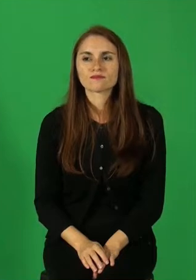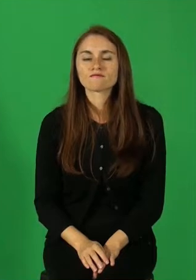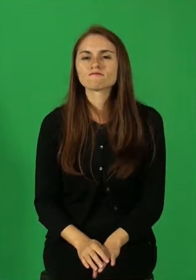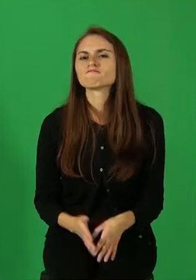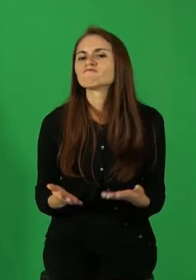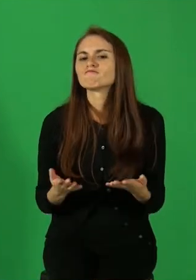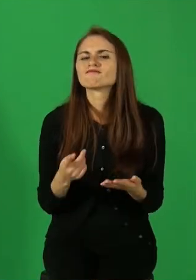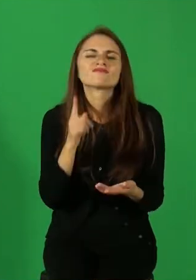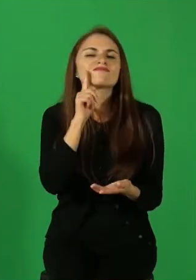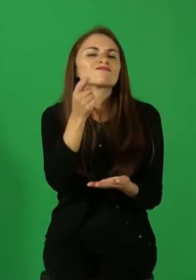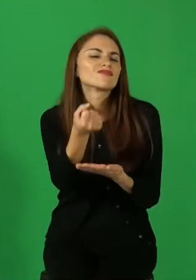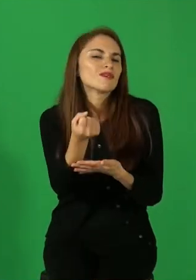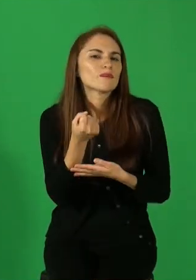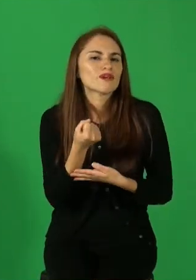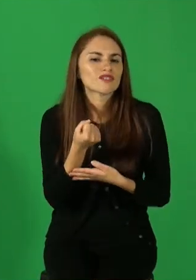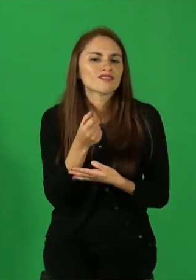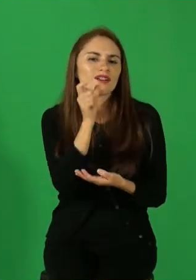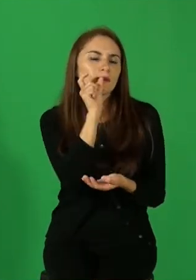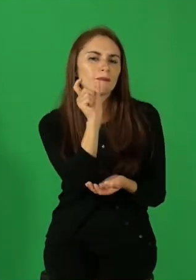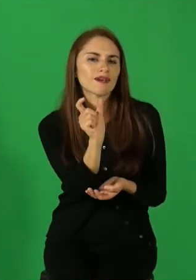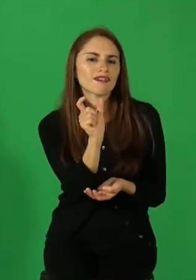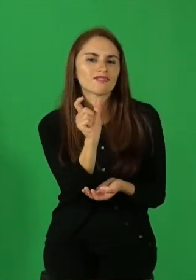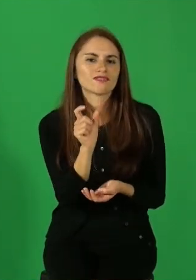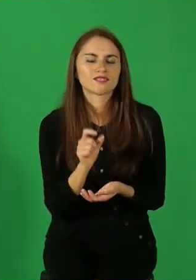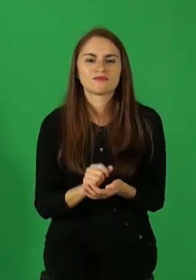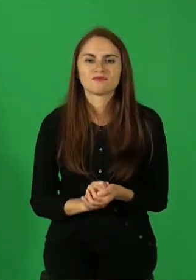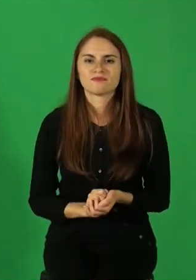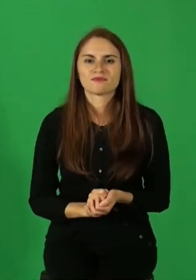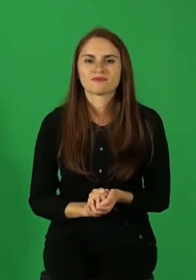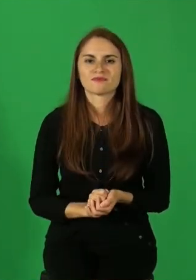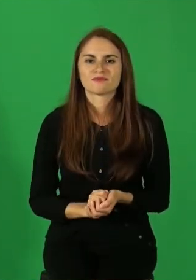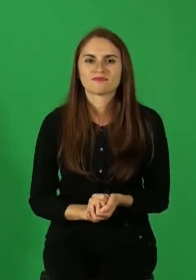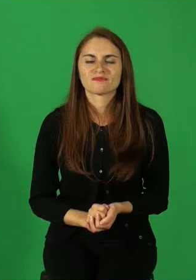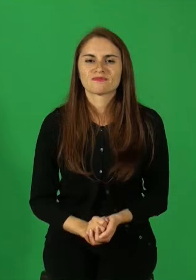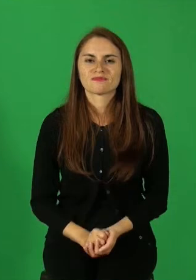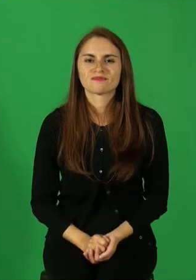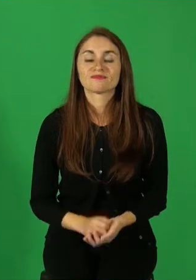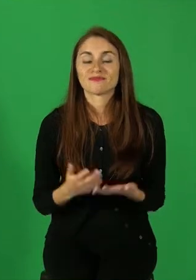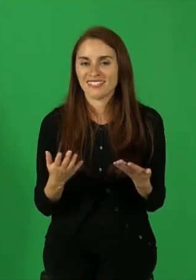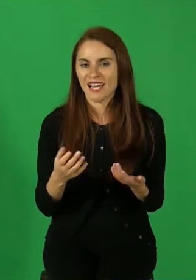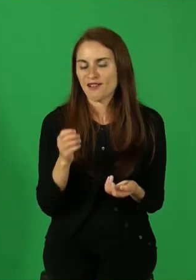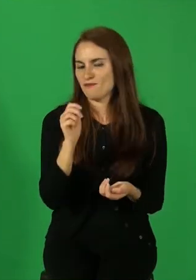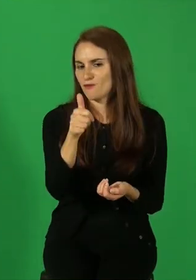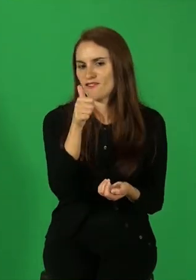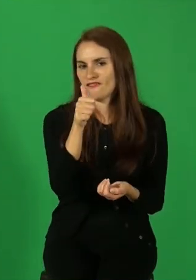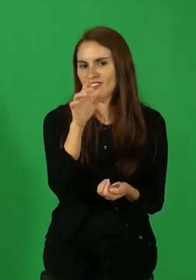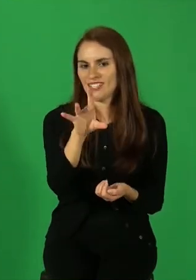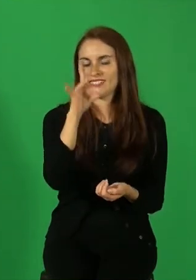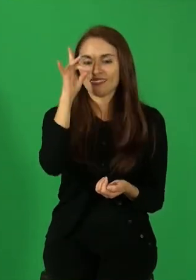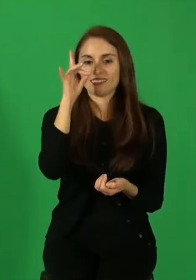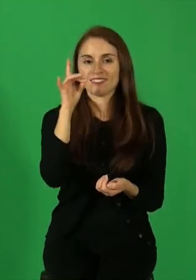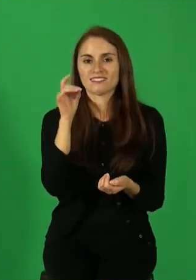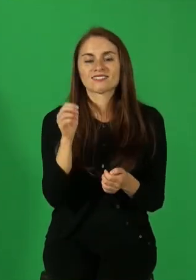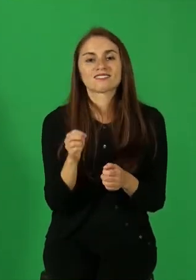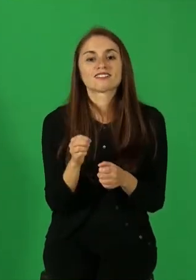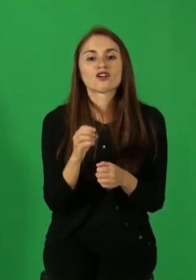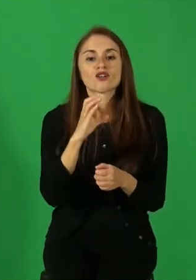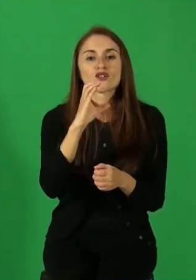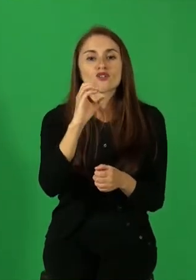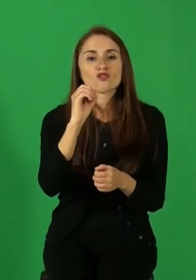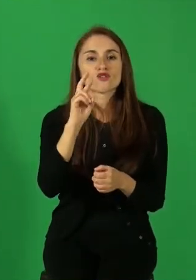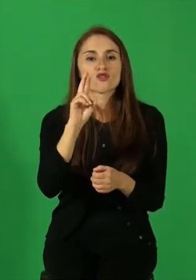¿Quién me puede ayudar de ustedes, de los que están acá presentes? Ya, muy bien, ¿no es cierto? Coronavirus